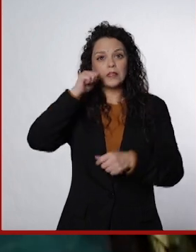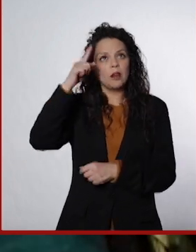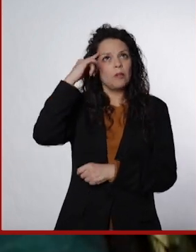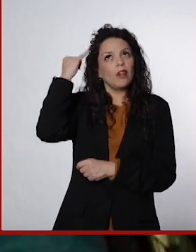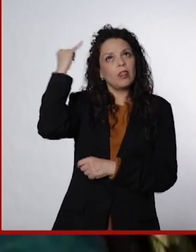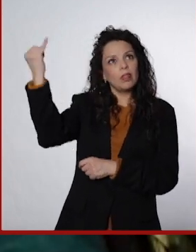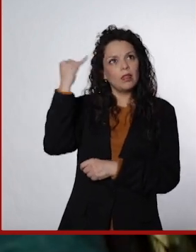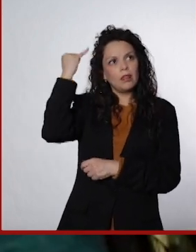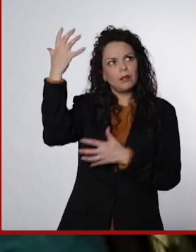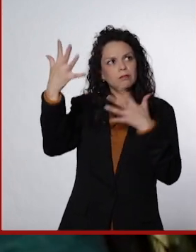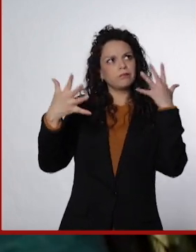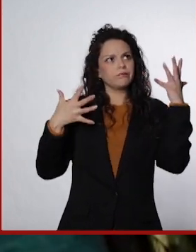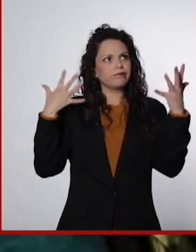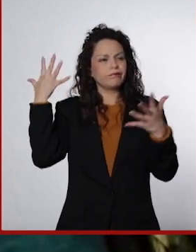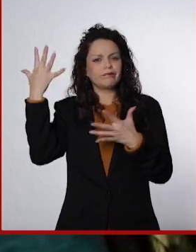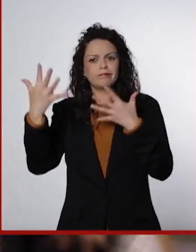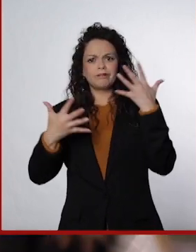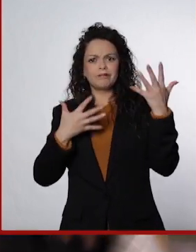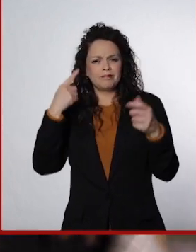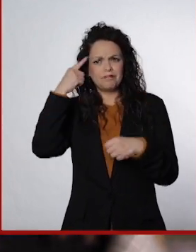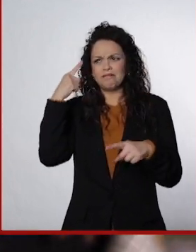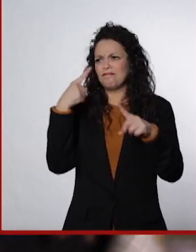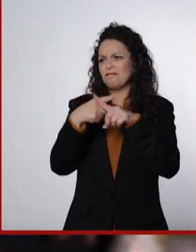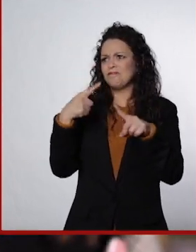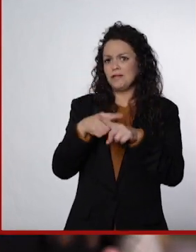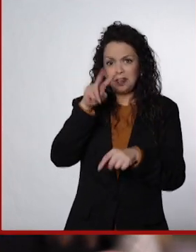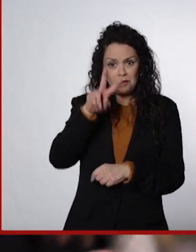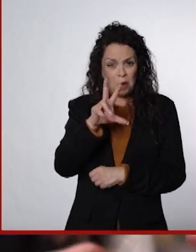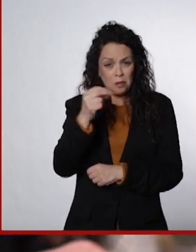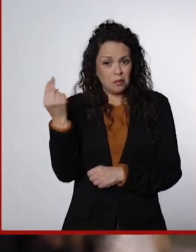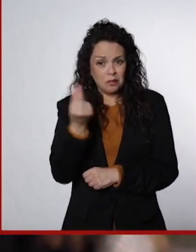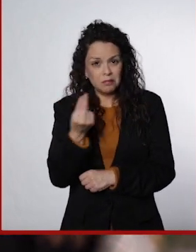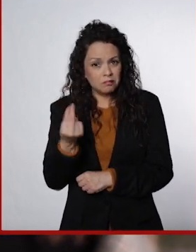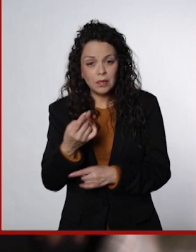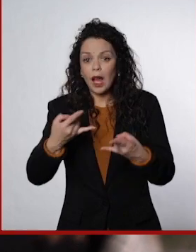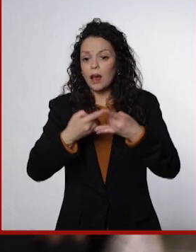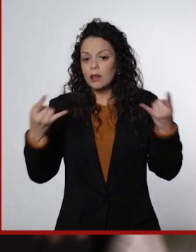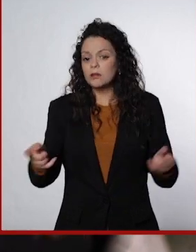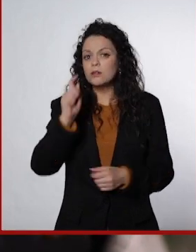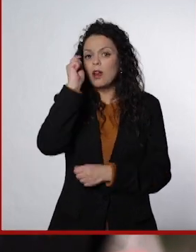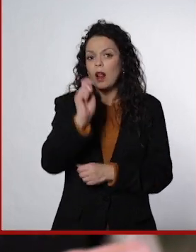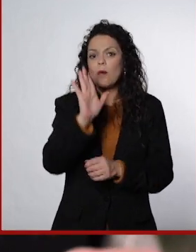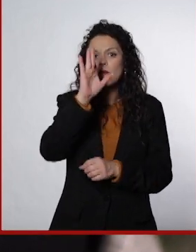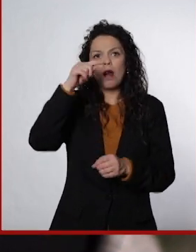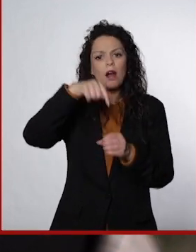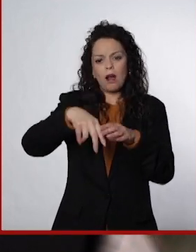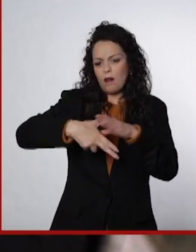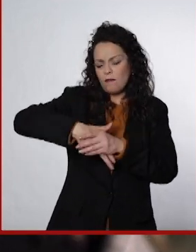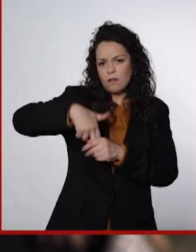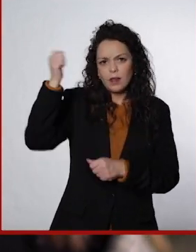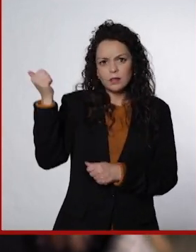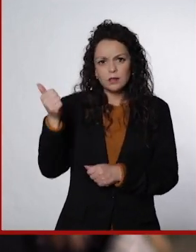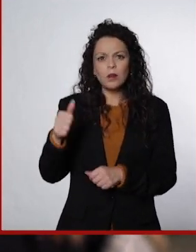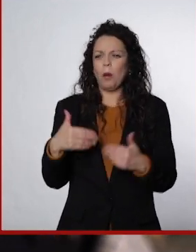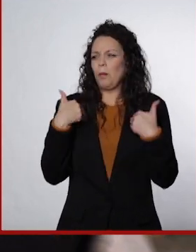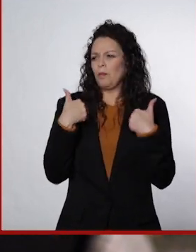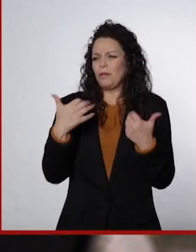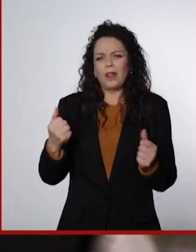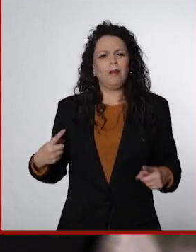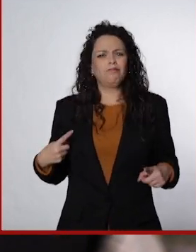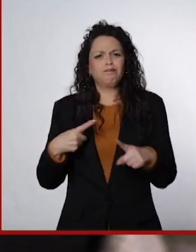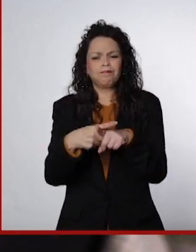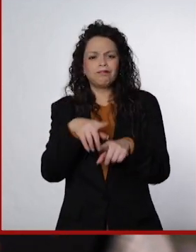no son tan necesarios, ¿no? Y como que llenamos los huecos de una historia o interpretamos lo que pasó de una cierta forma y eso